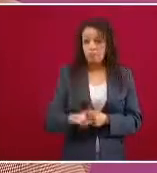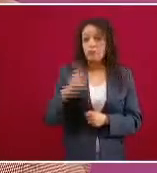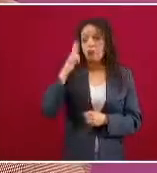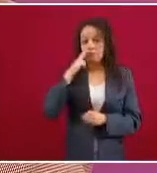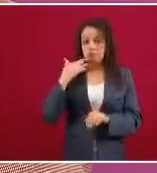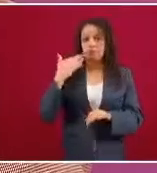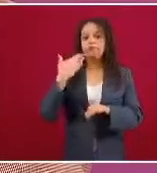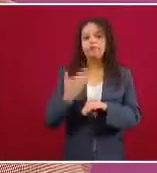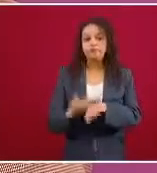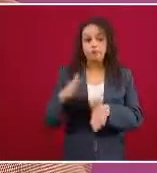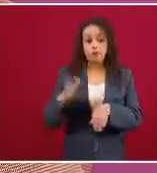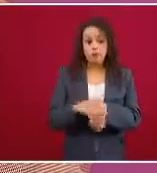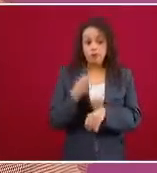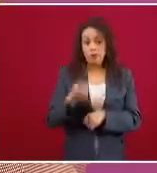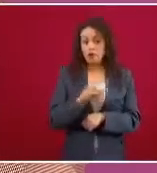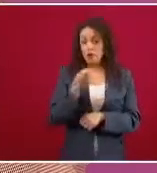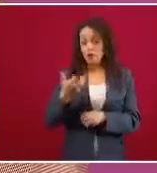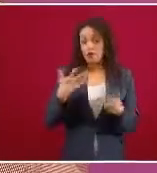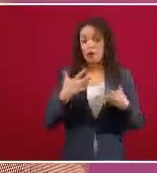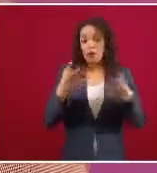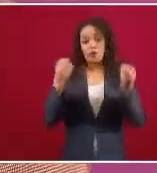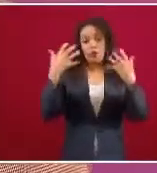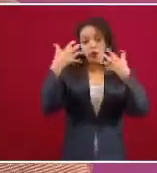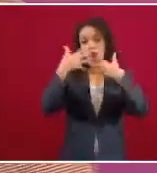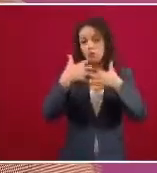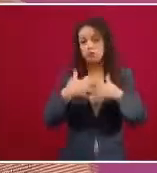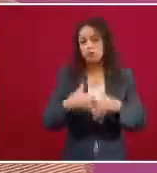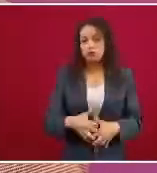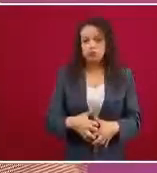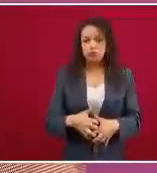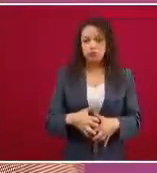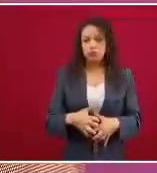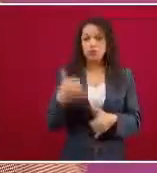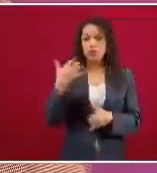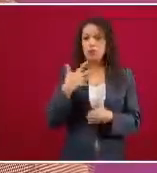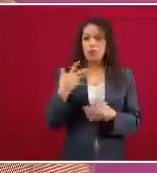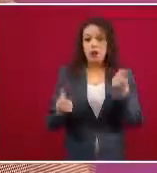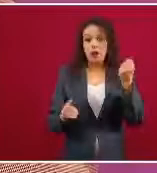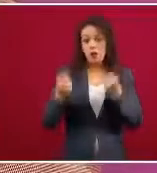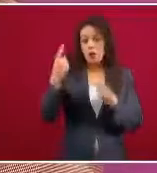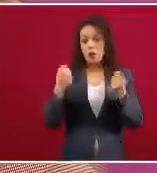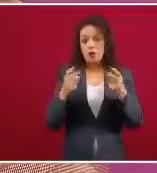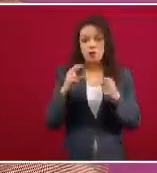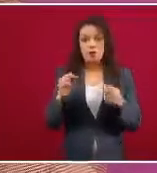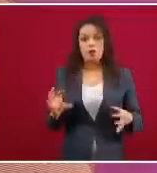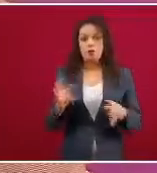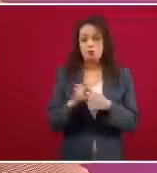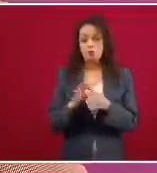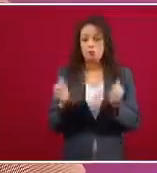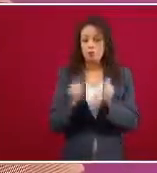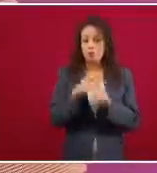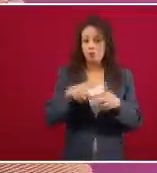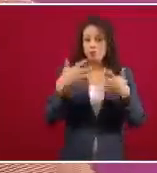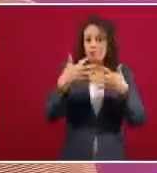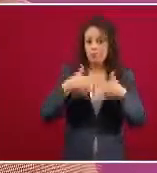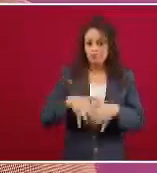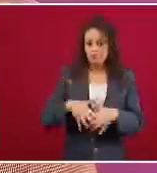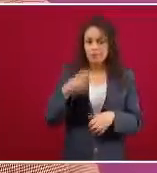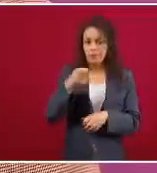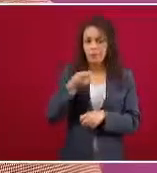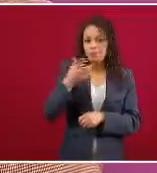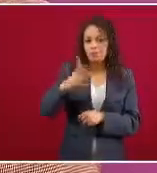países productores, como muchísimos que no están en esta organización, que se llaman países